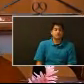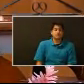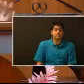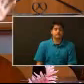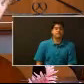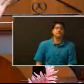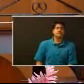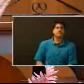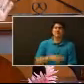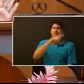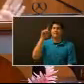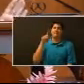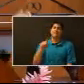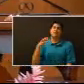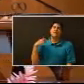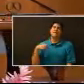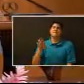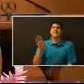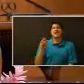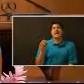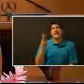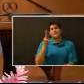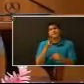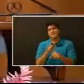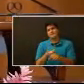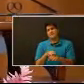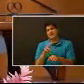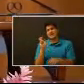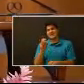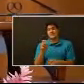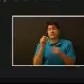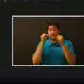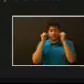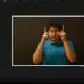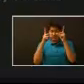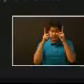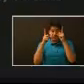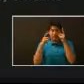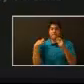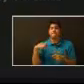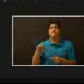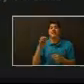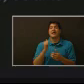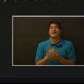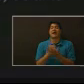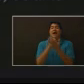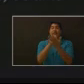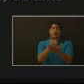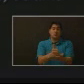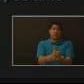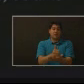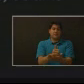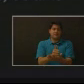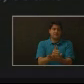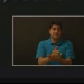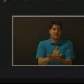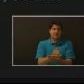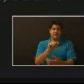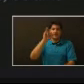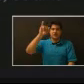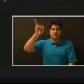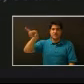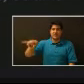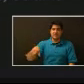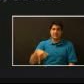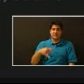¿Para qué otra cosa hay que despertarse? Para ayudar. Aquí en Josué 1:14 dice: vuestras